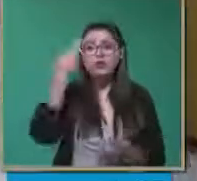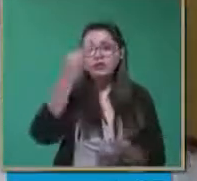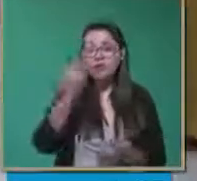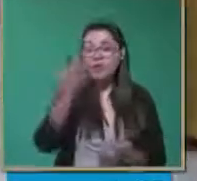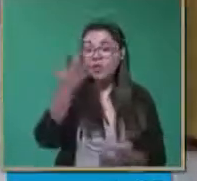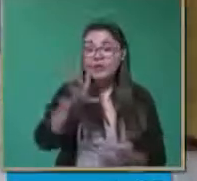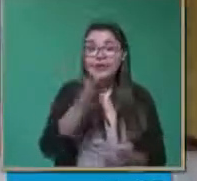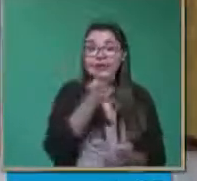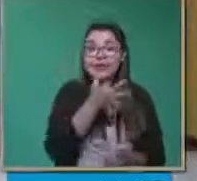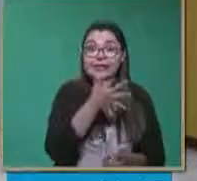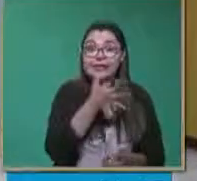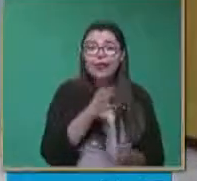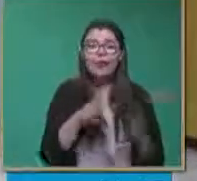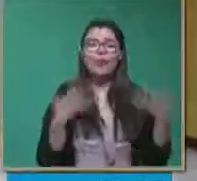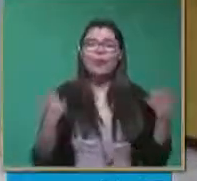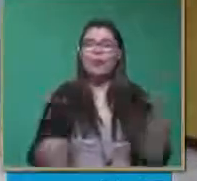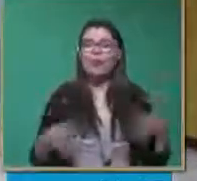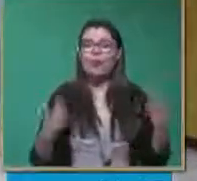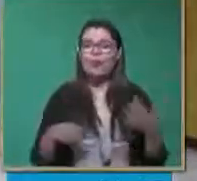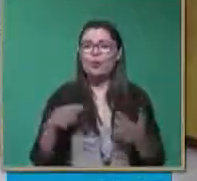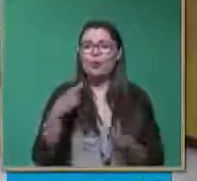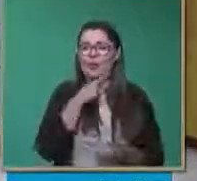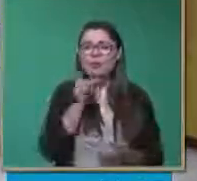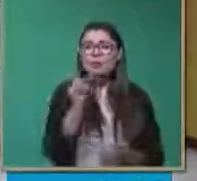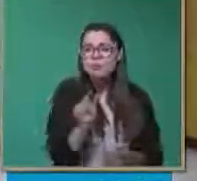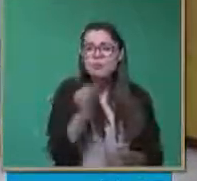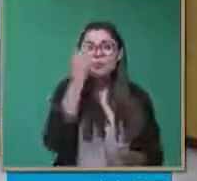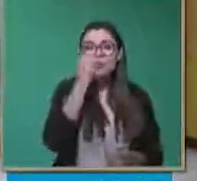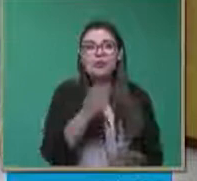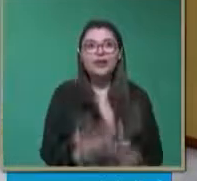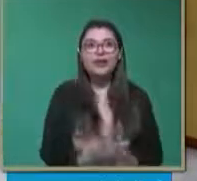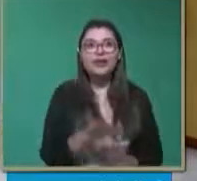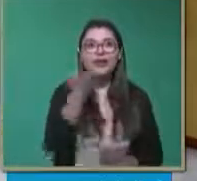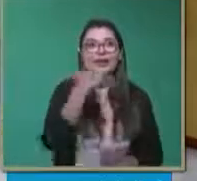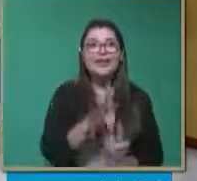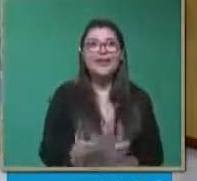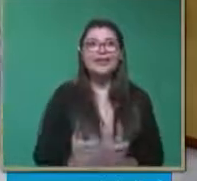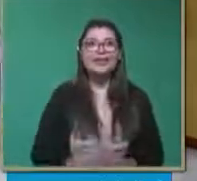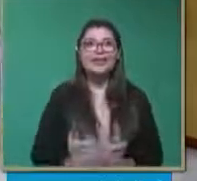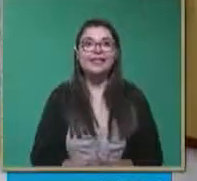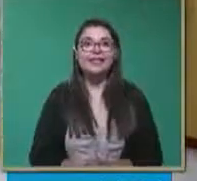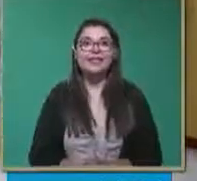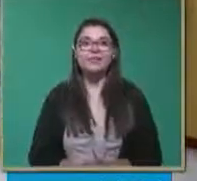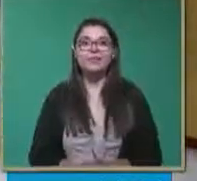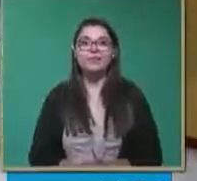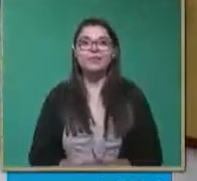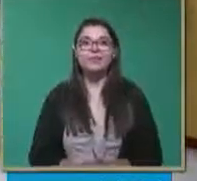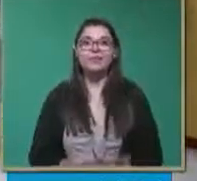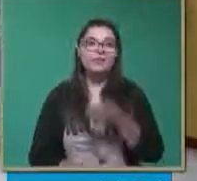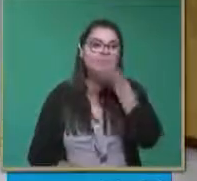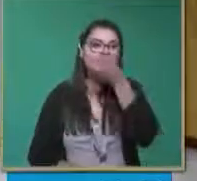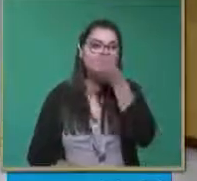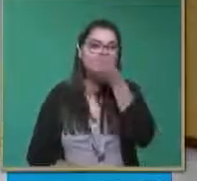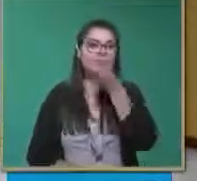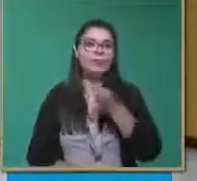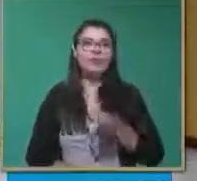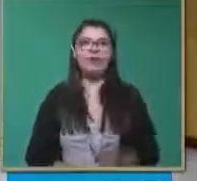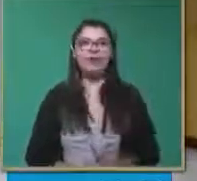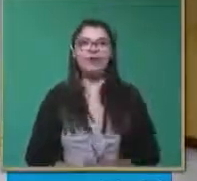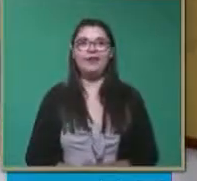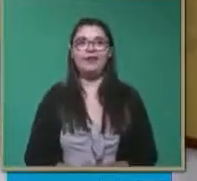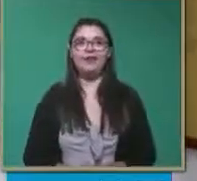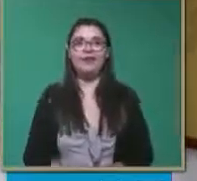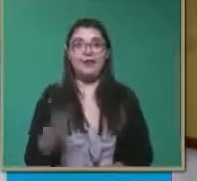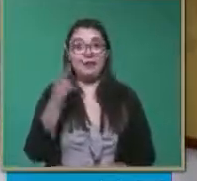10 segundos para con los pies meter los globitos a la caja. Ahí va. Empezamos a la cuenta de 3.